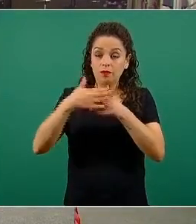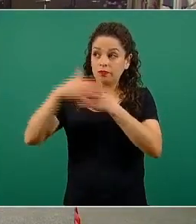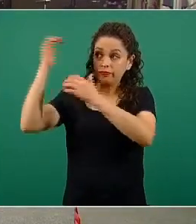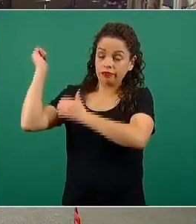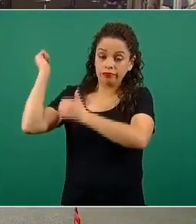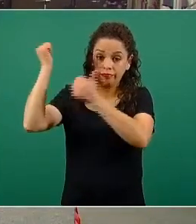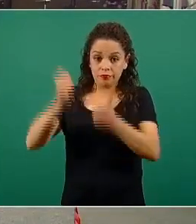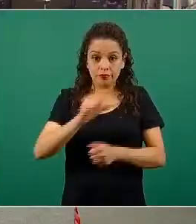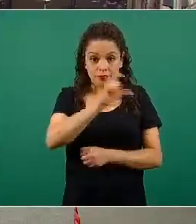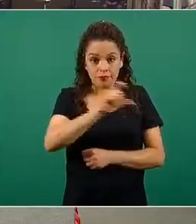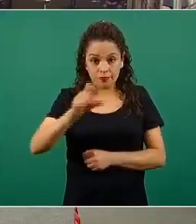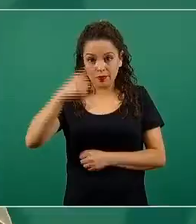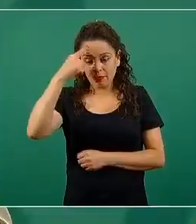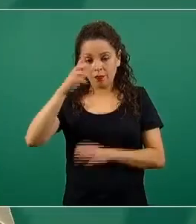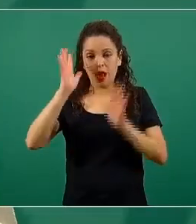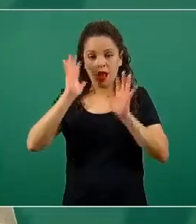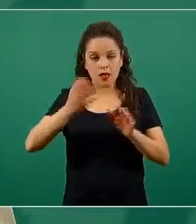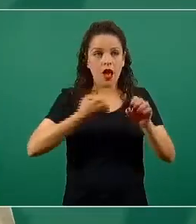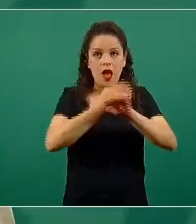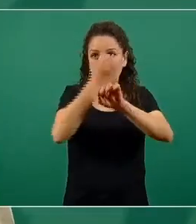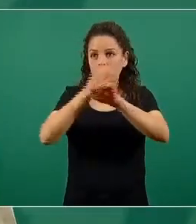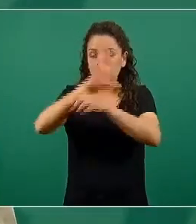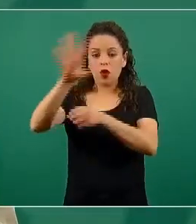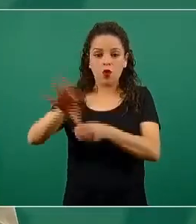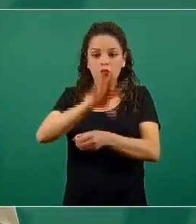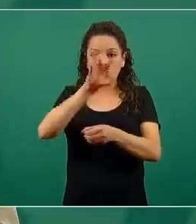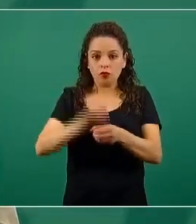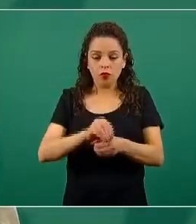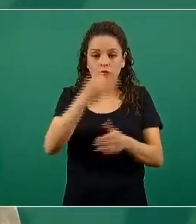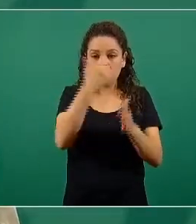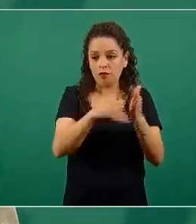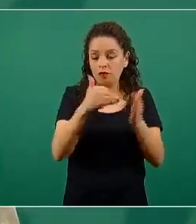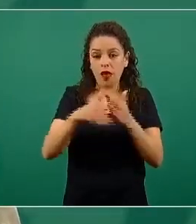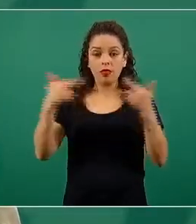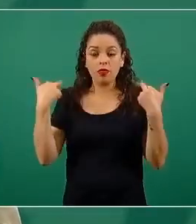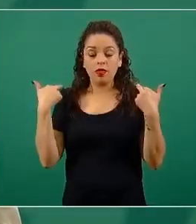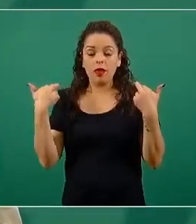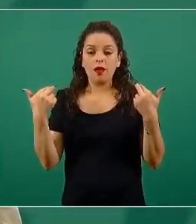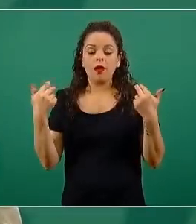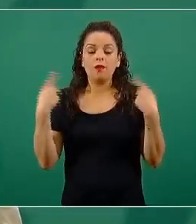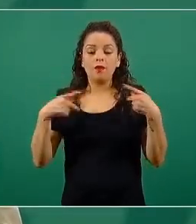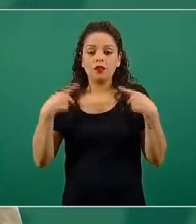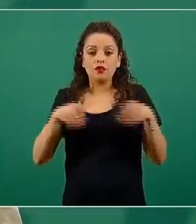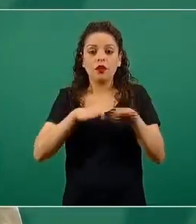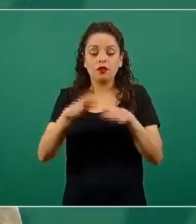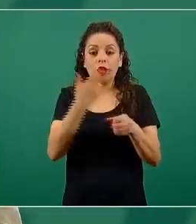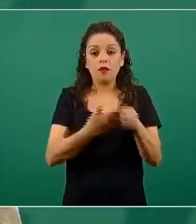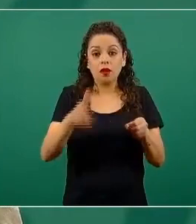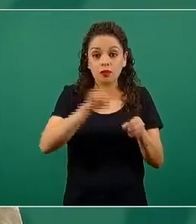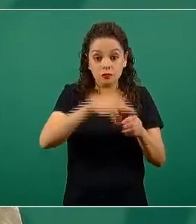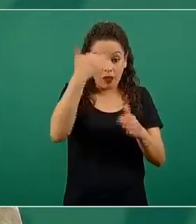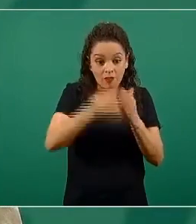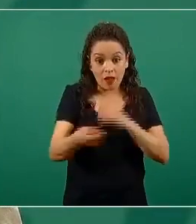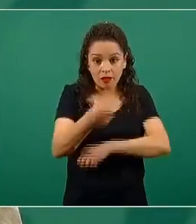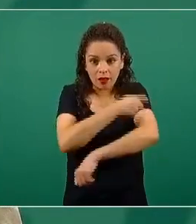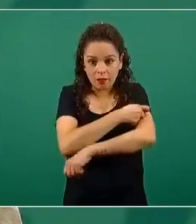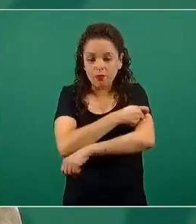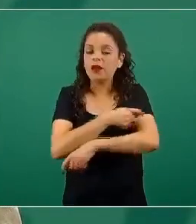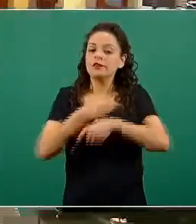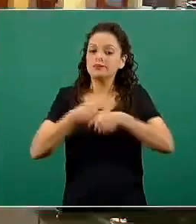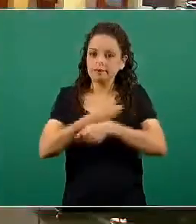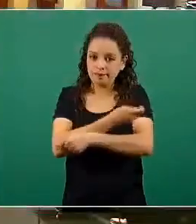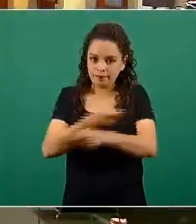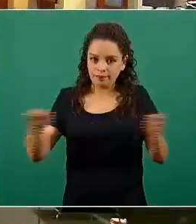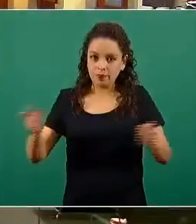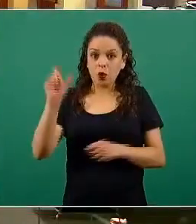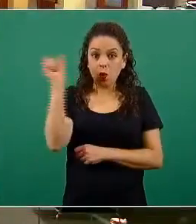poder cubrir en todas las entidades federativas el remanente del personal de salud de primera línea que falta, se va a poder cubrir el